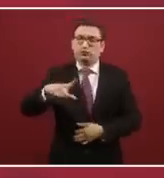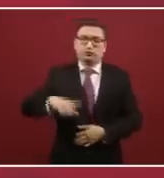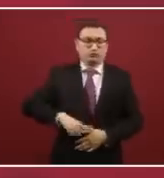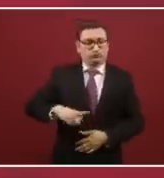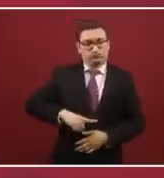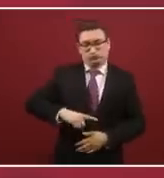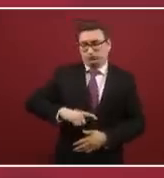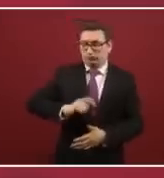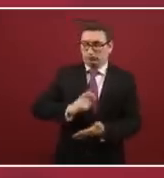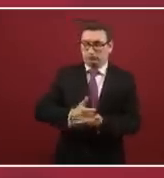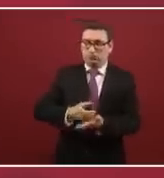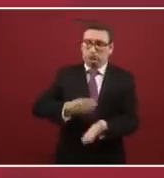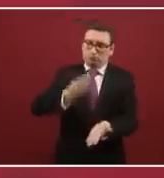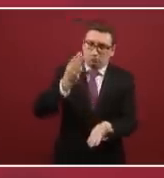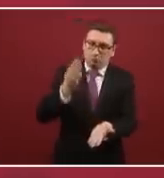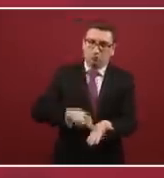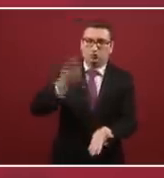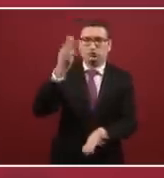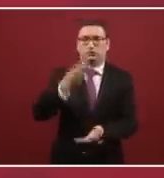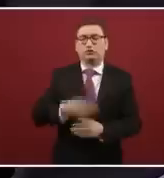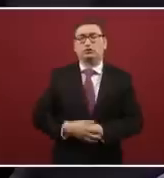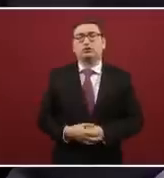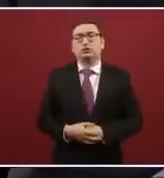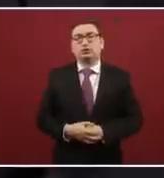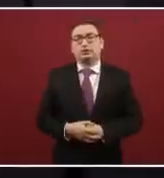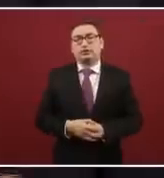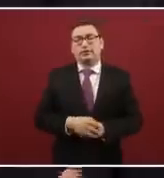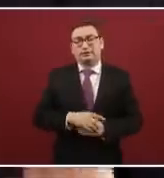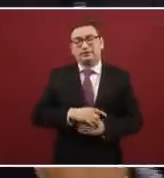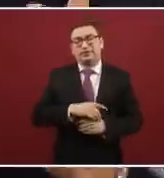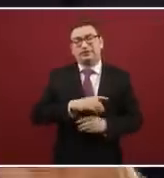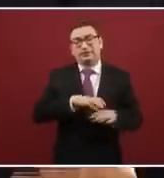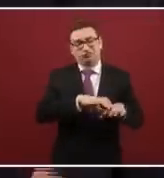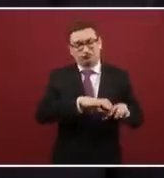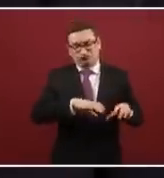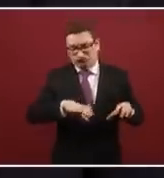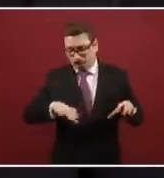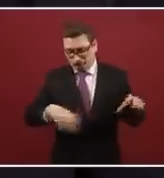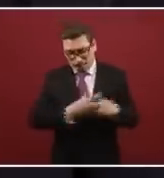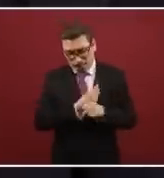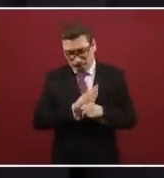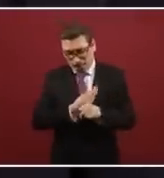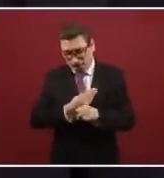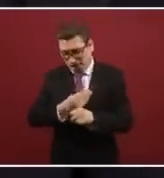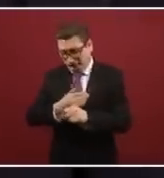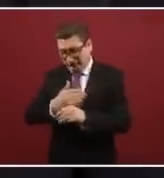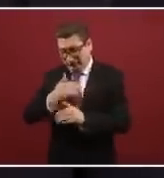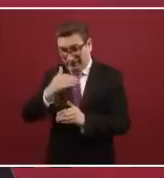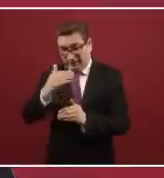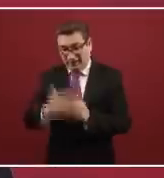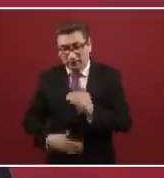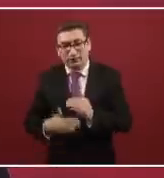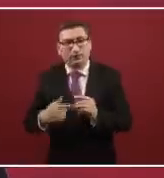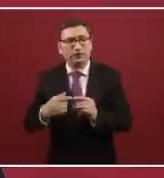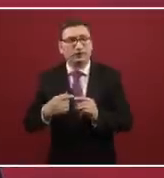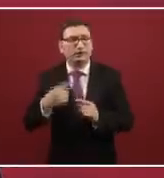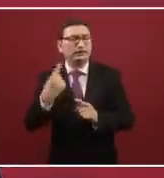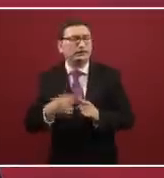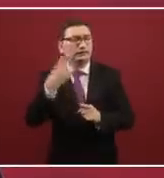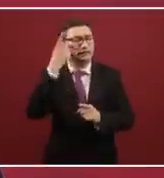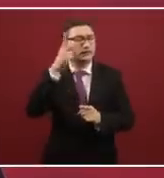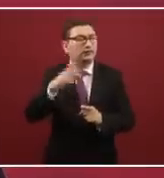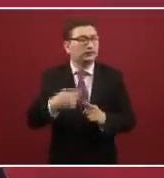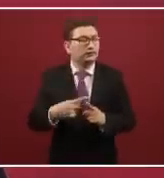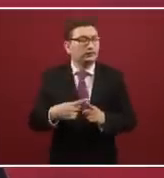multas. Y al final, la obra no es del gobierno, sino de la